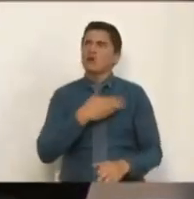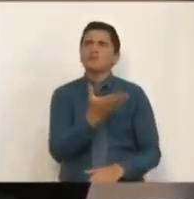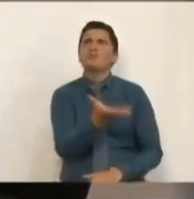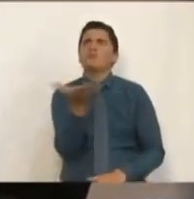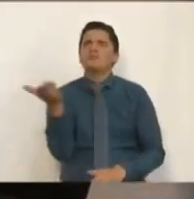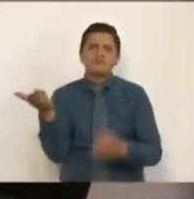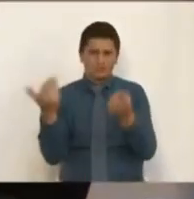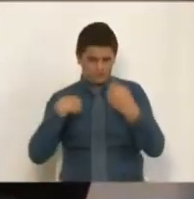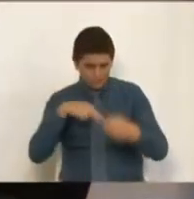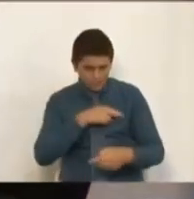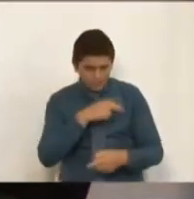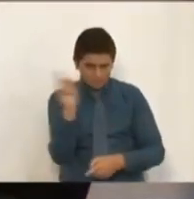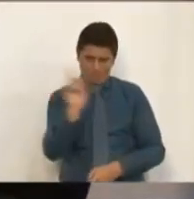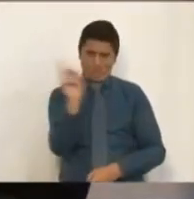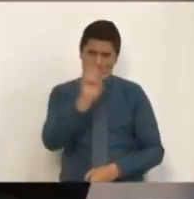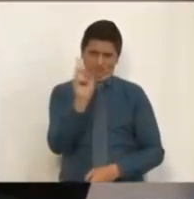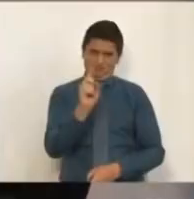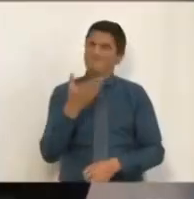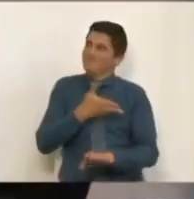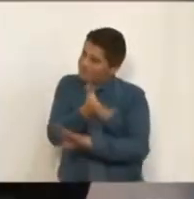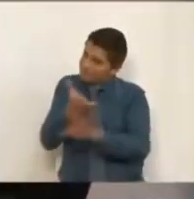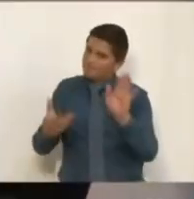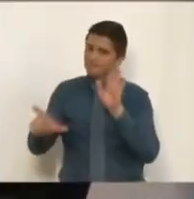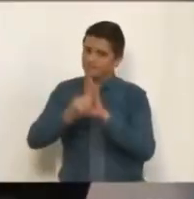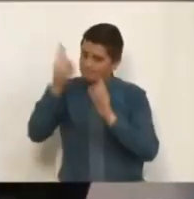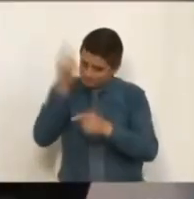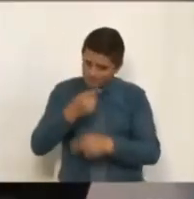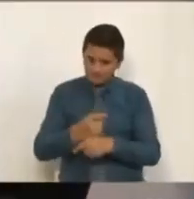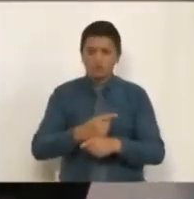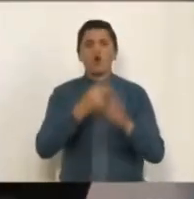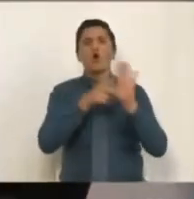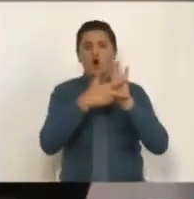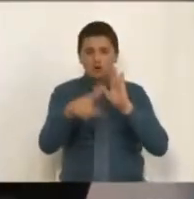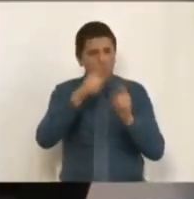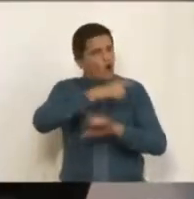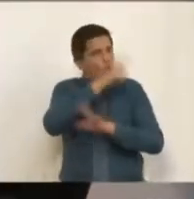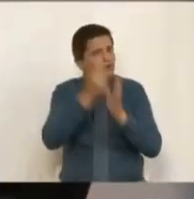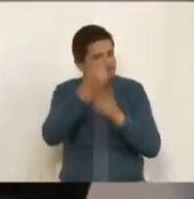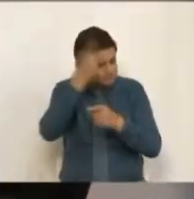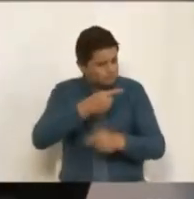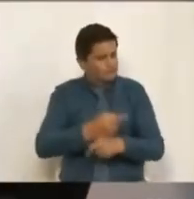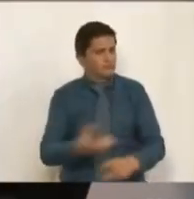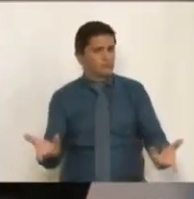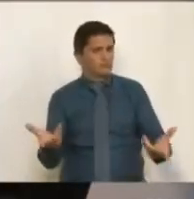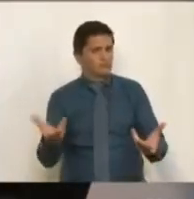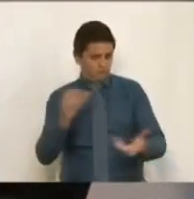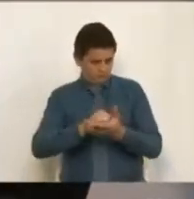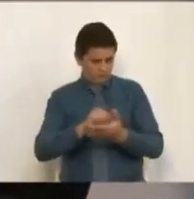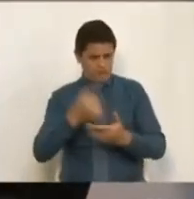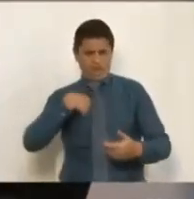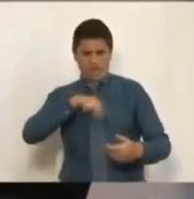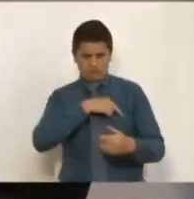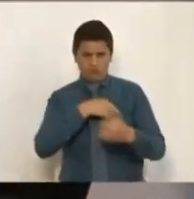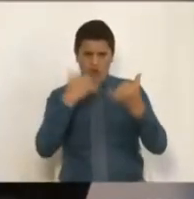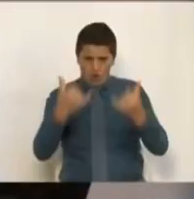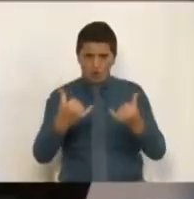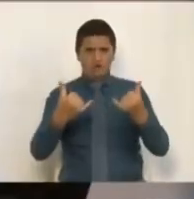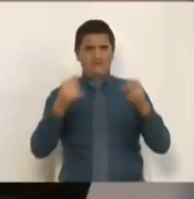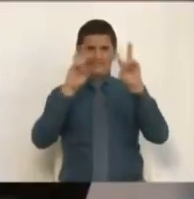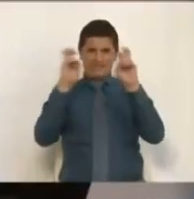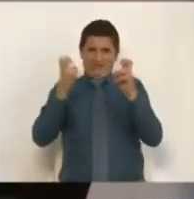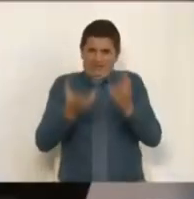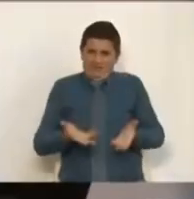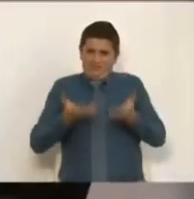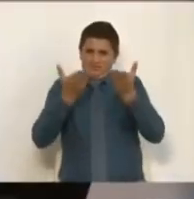nada. Estamos exigiendo que se cumpla la ley y la Constitución Nacional, que para estos efectos que estamos mencionando hoy no